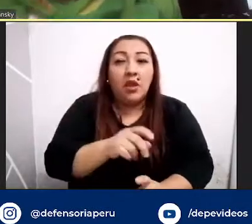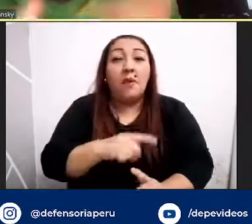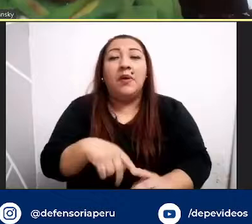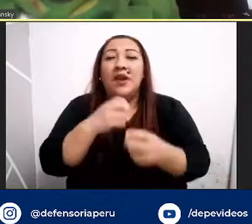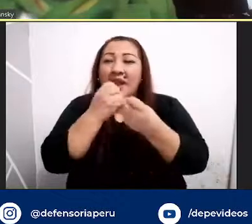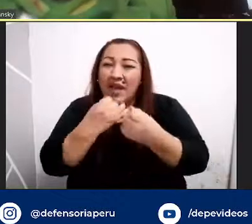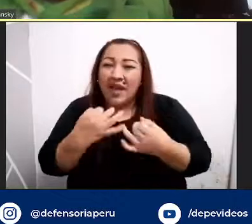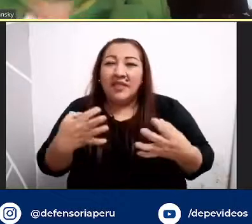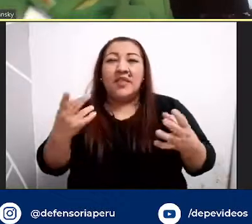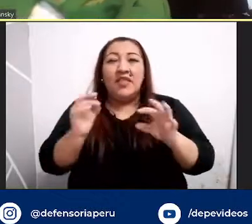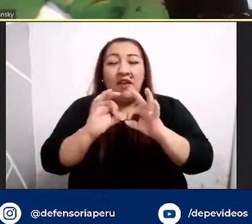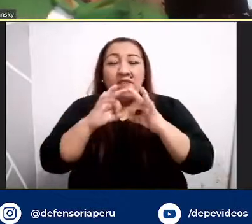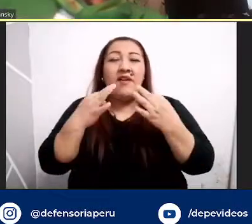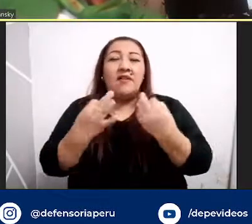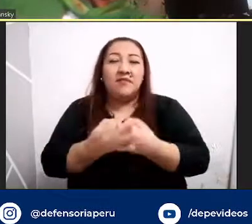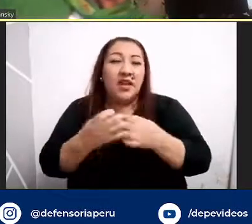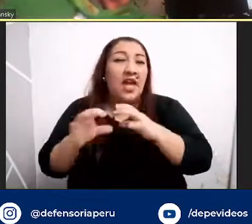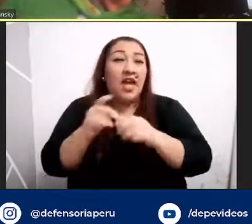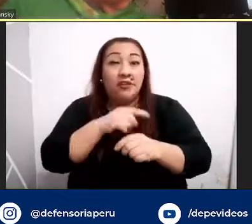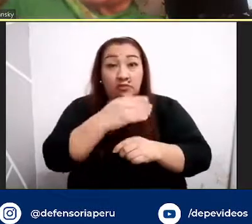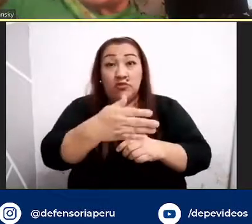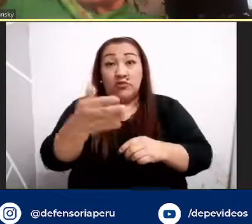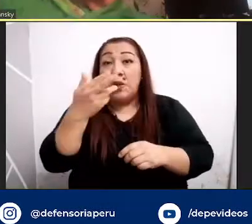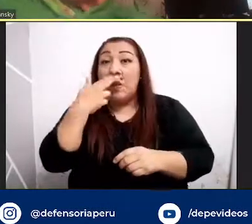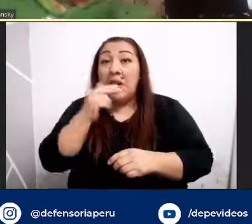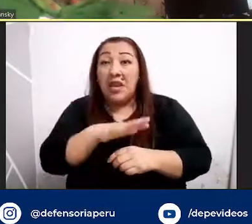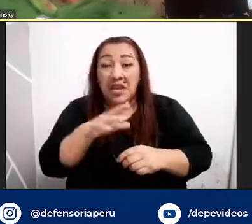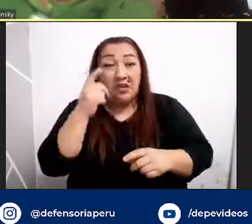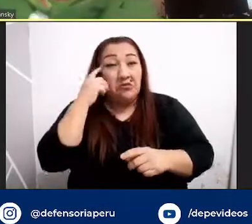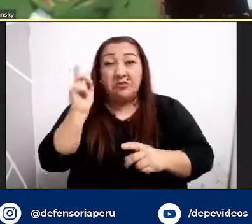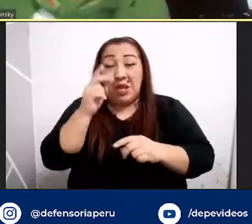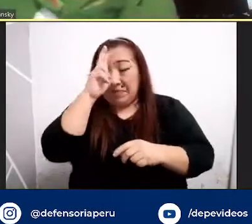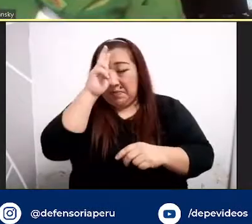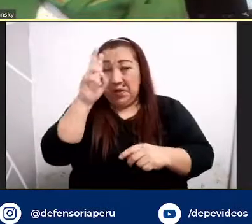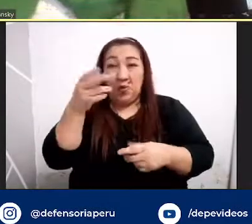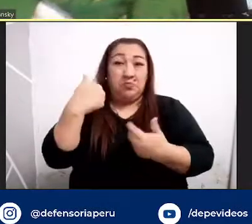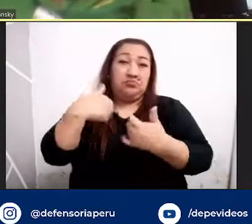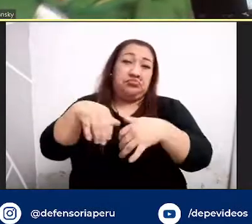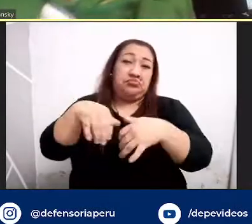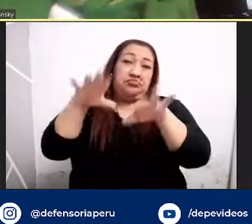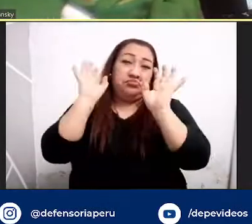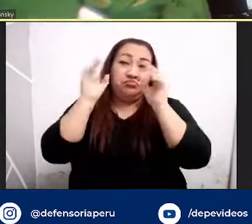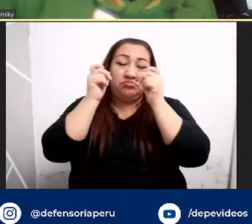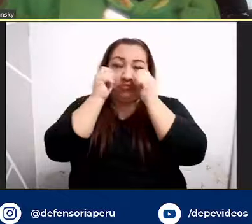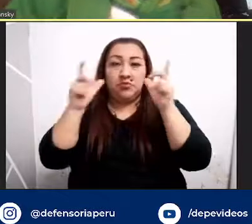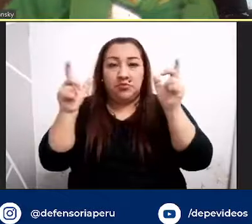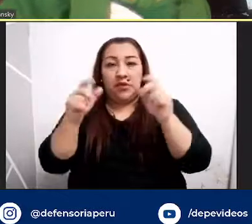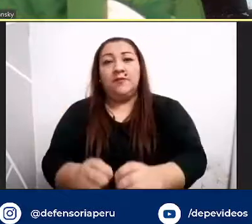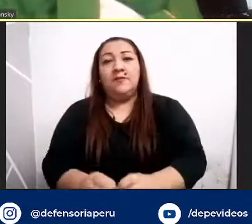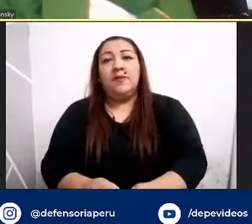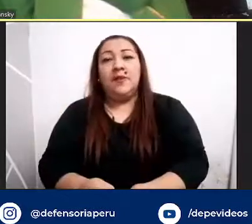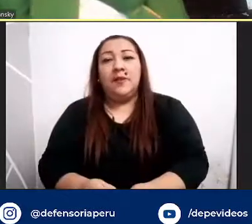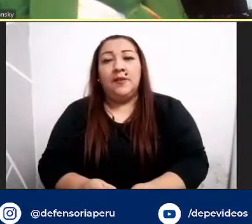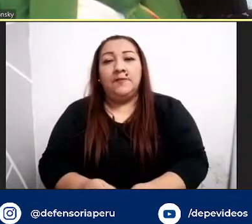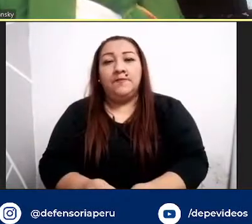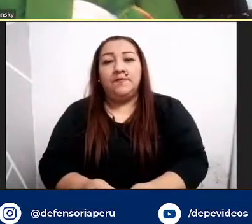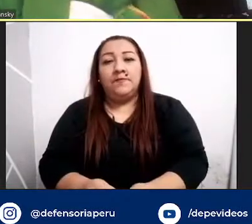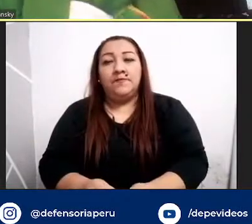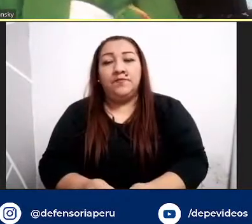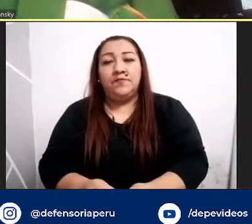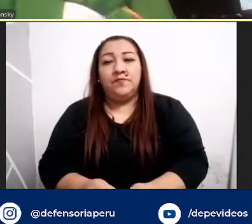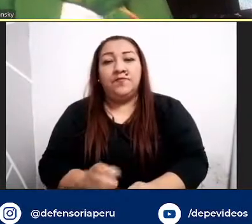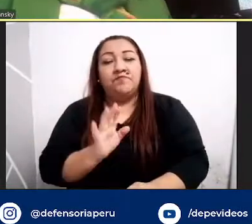de parientes que han hecho eso con los niños y las niñas del Perú, se quedaría usted asombrado. Acá me